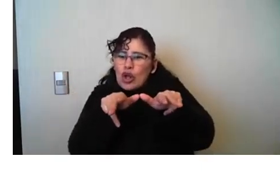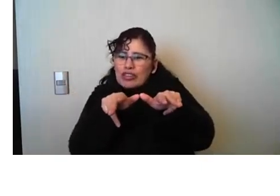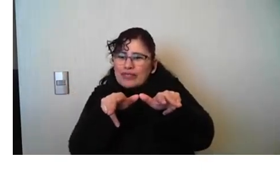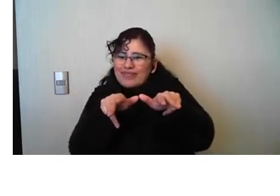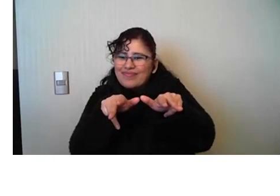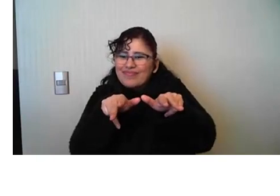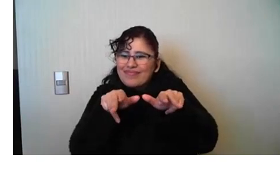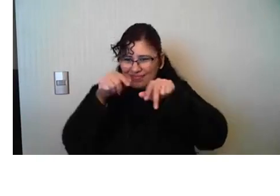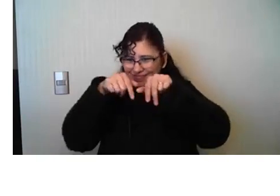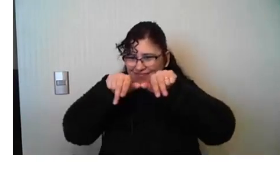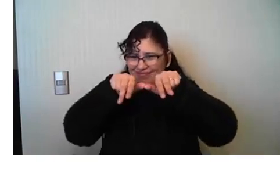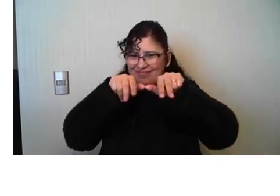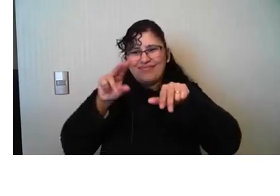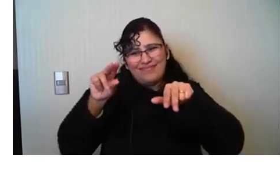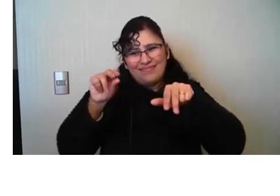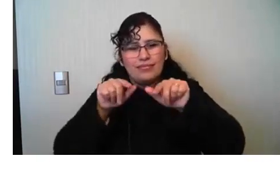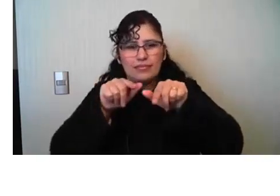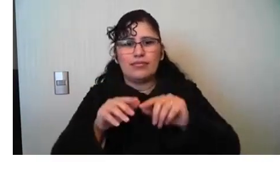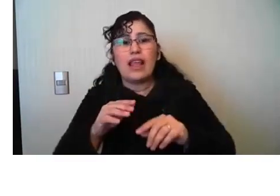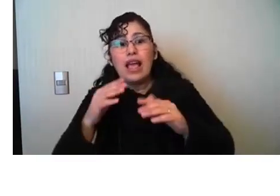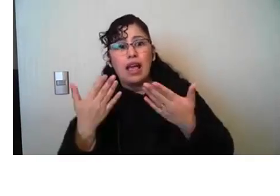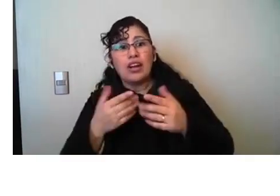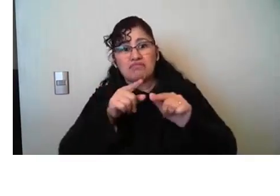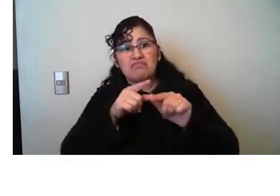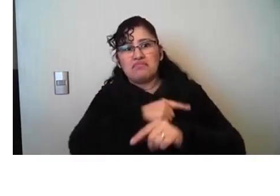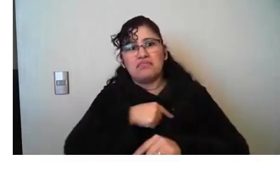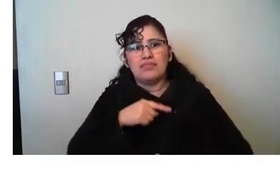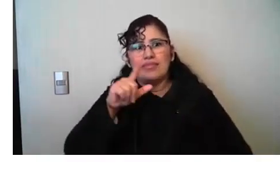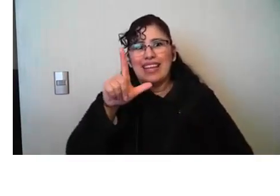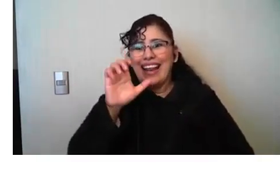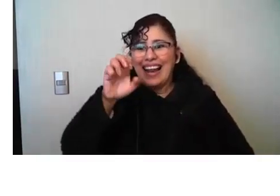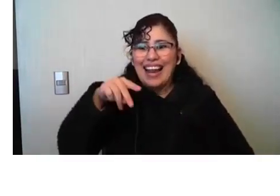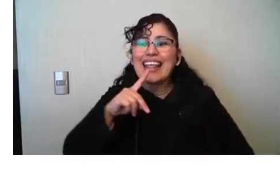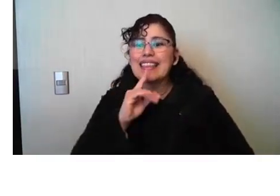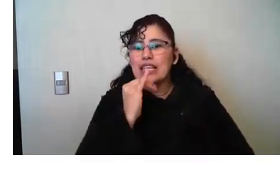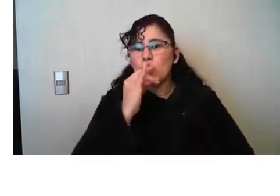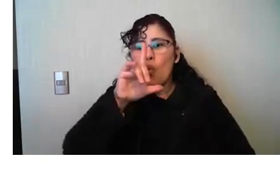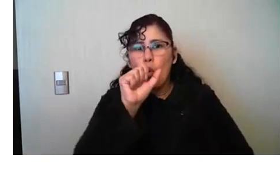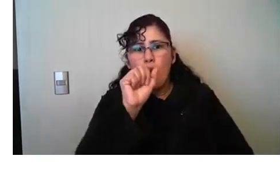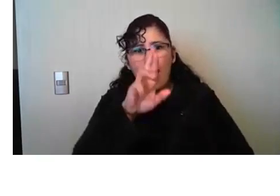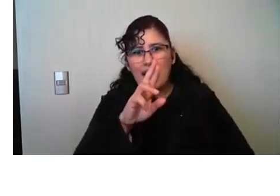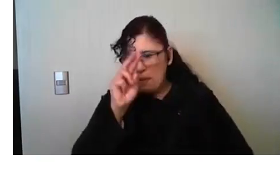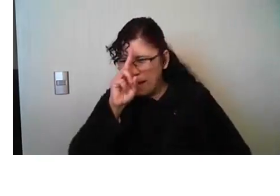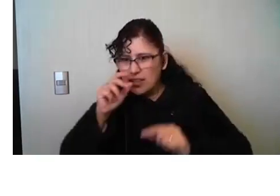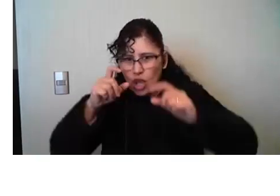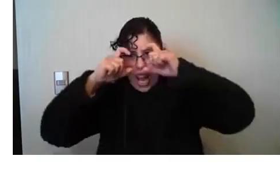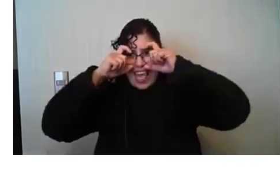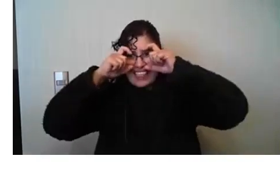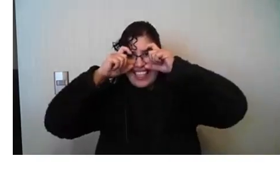En este caso, representado el núcleo lenticular porque tiene forma de lente, ya así lo describe.